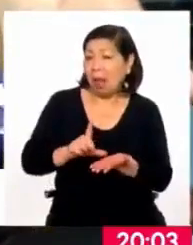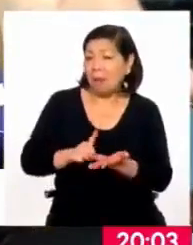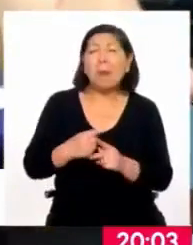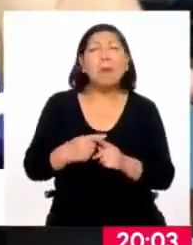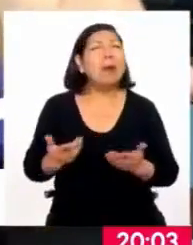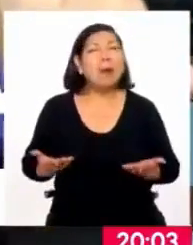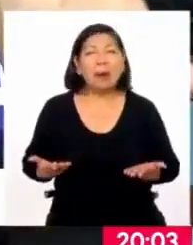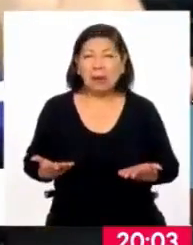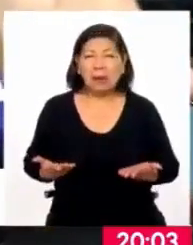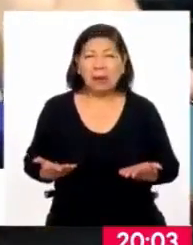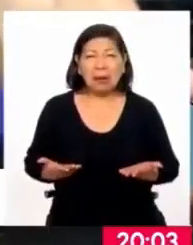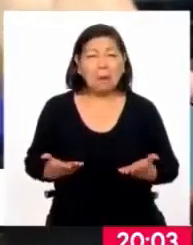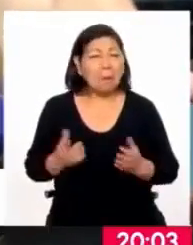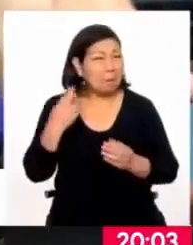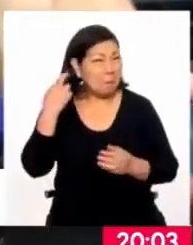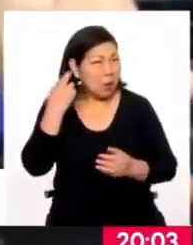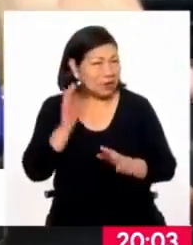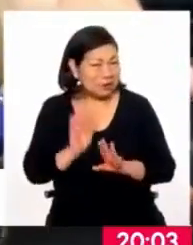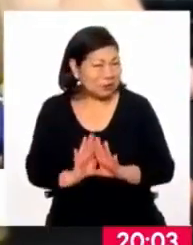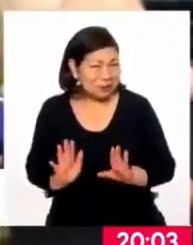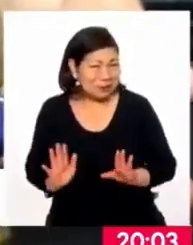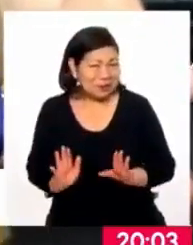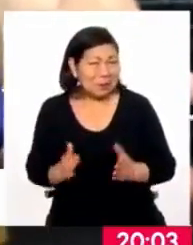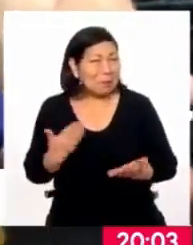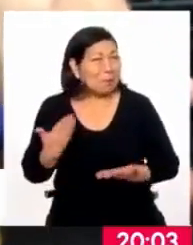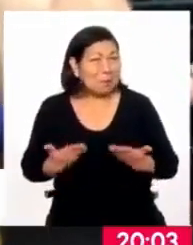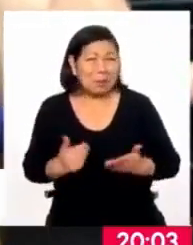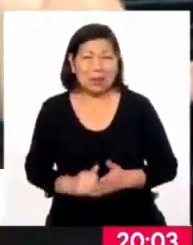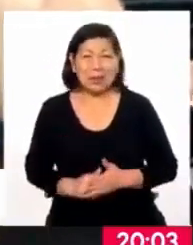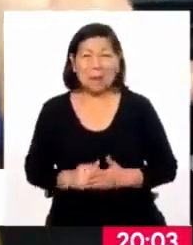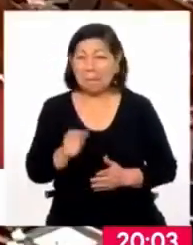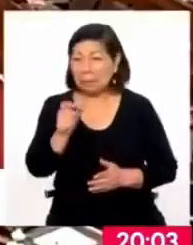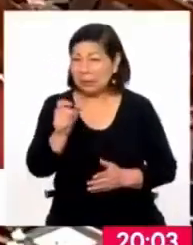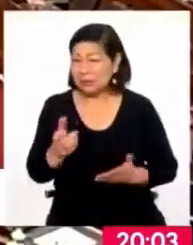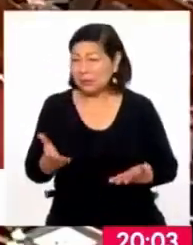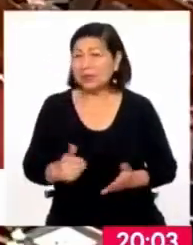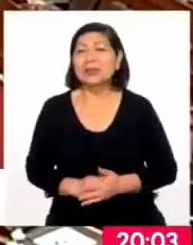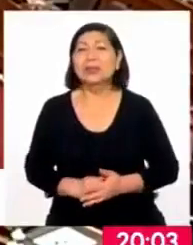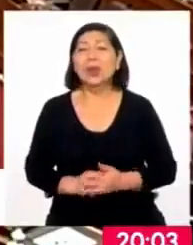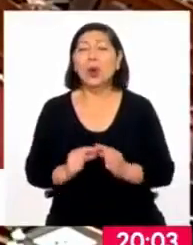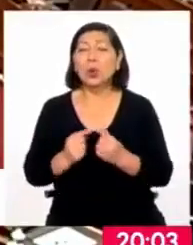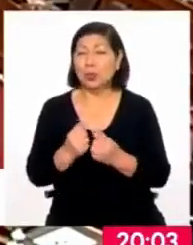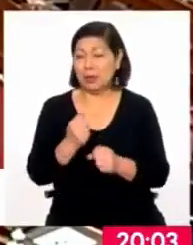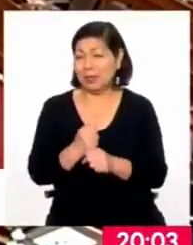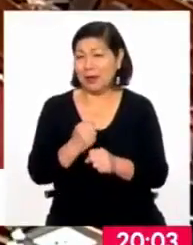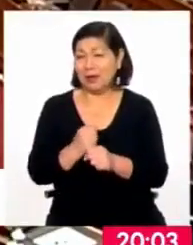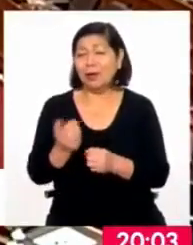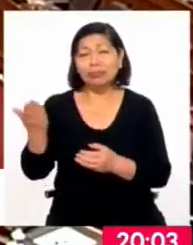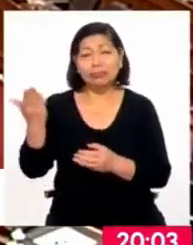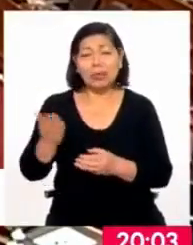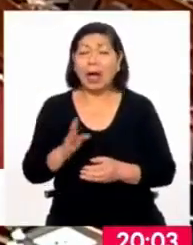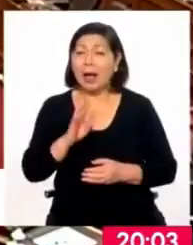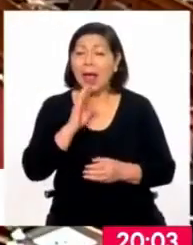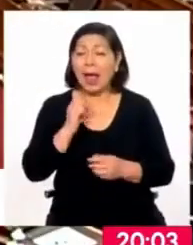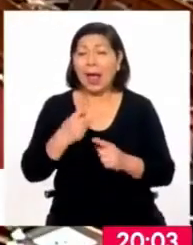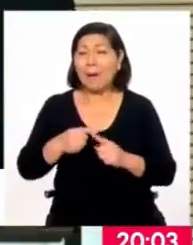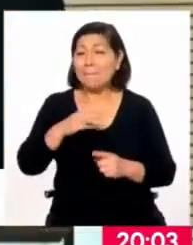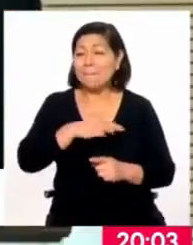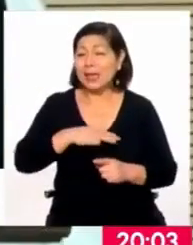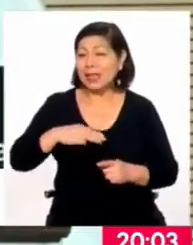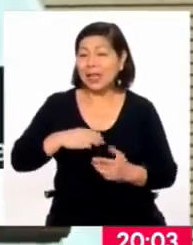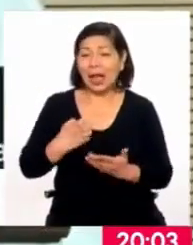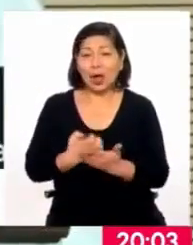qué? Para razones estrictamente políticas, razones estrictamente personales. El grupo de trabajo recibió la declaración del exministro